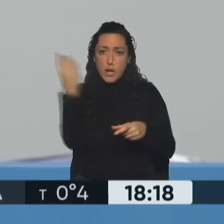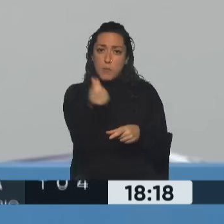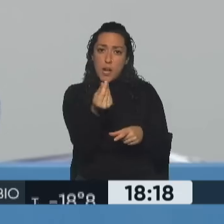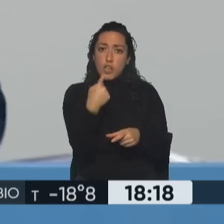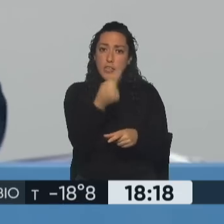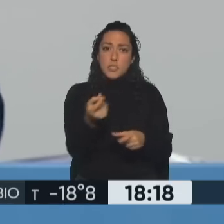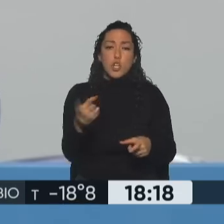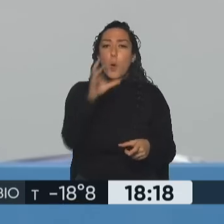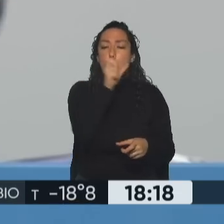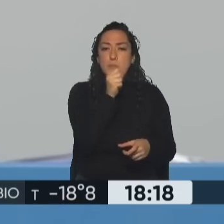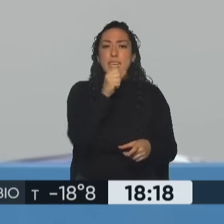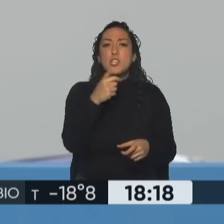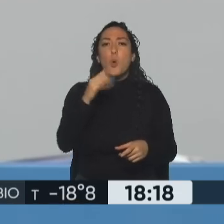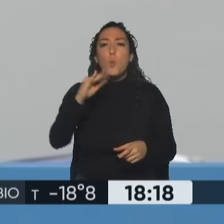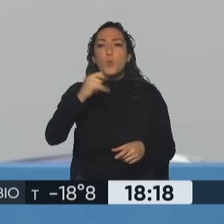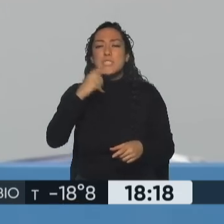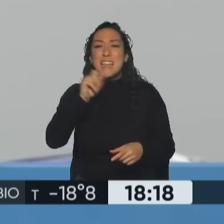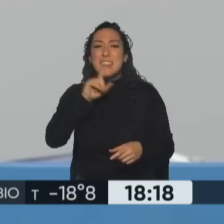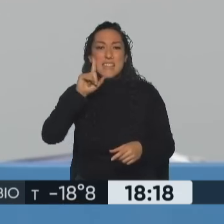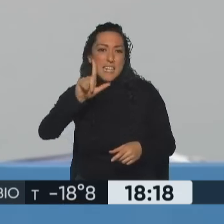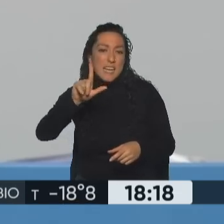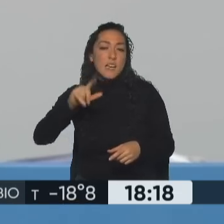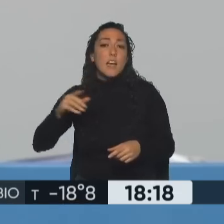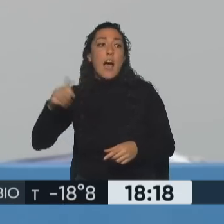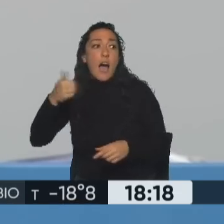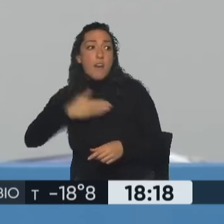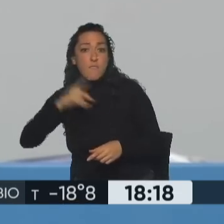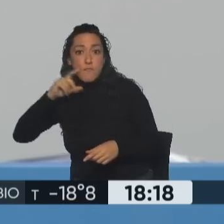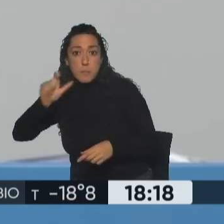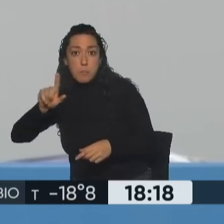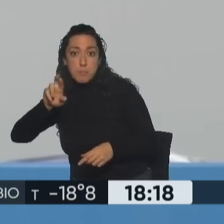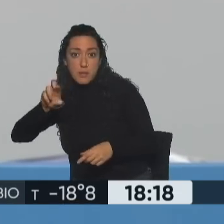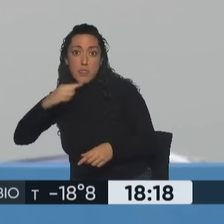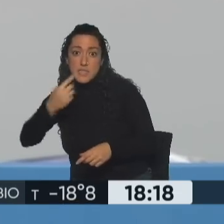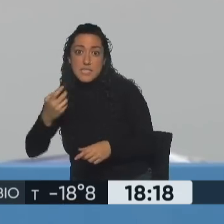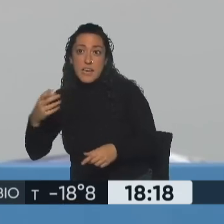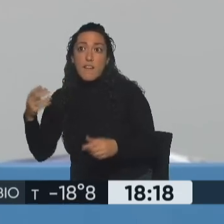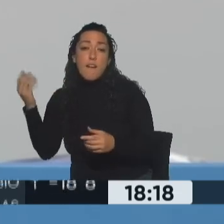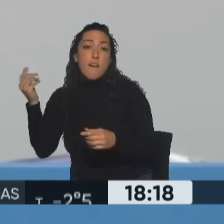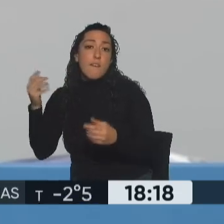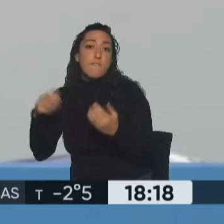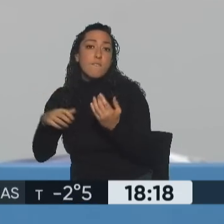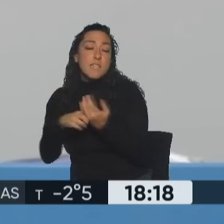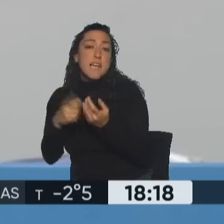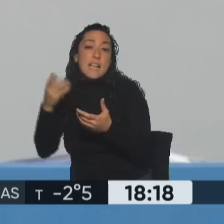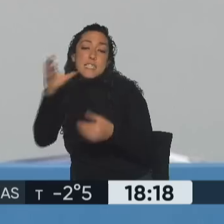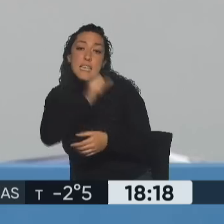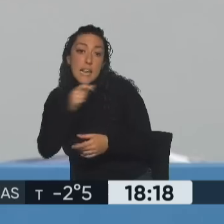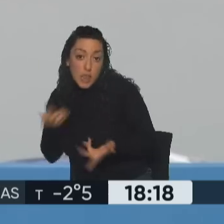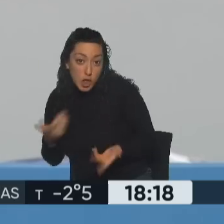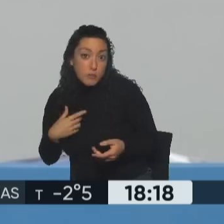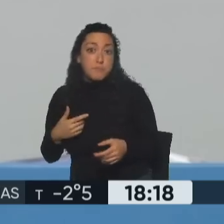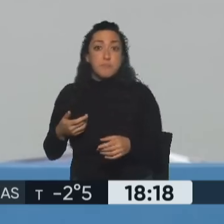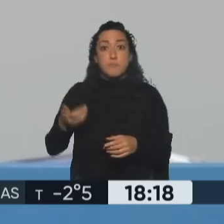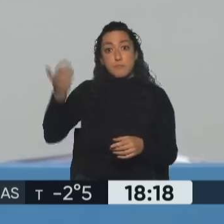no, hay secreto bursátil. Y la señora FIP te dice, no, hay secreto fiscal. Entonces, los que tienen y los que han